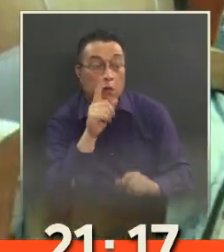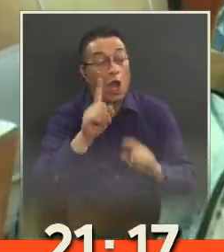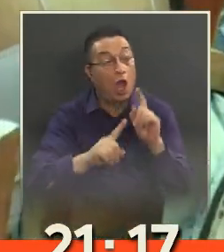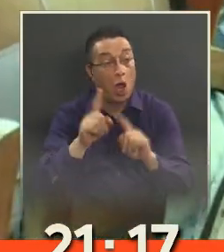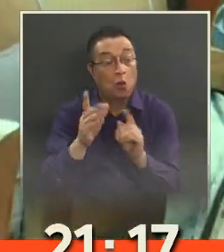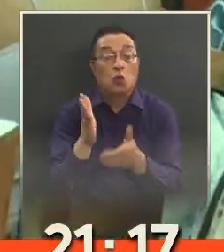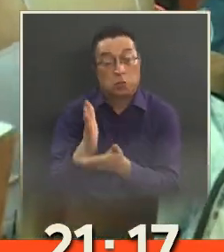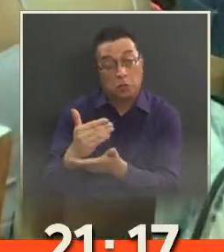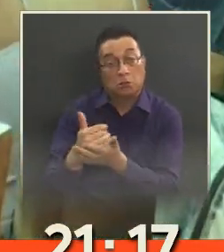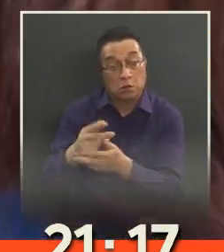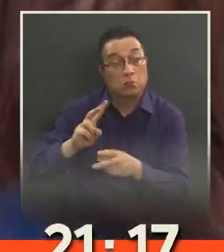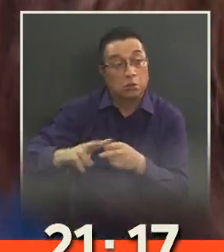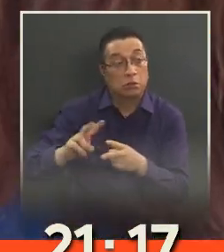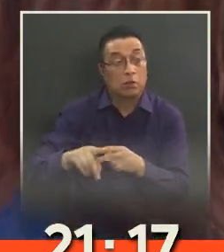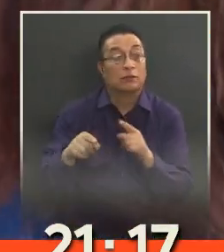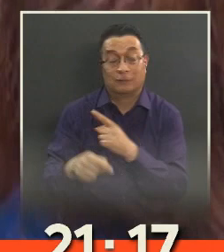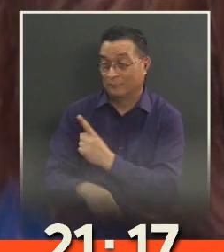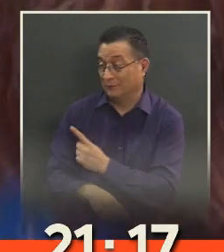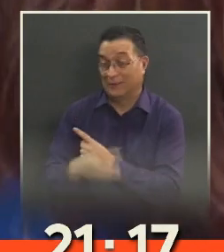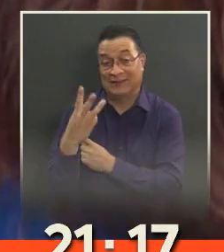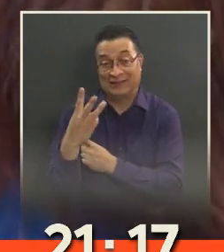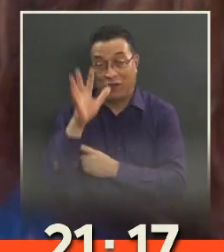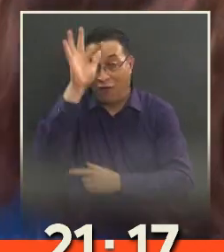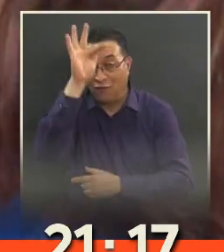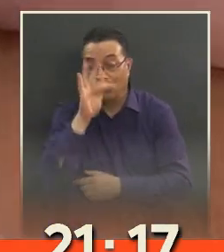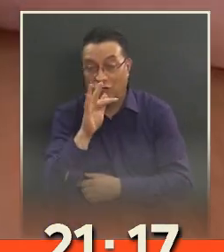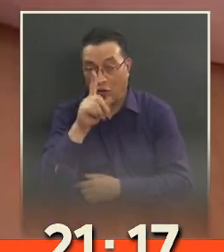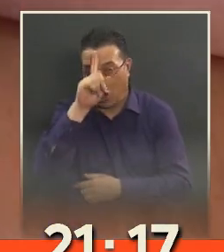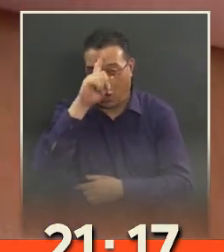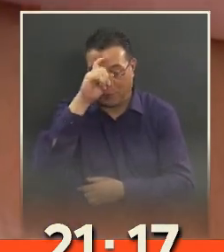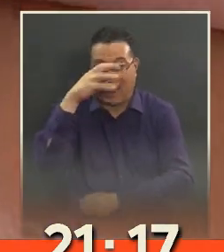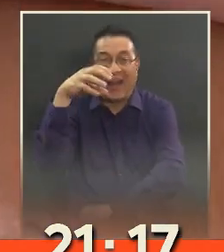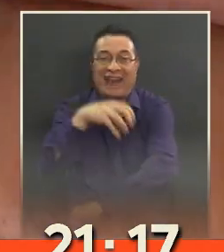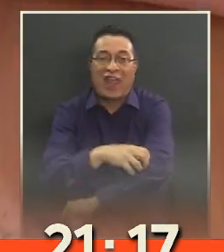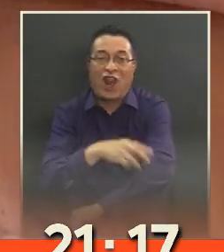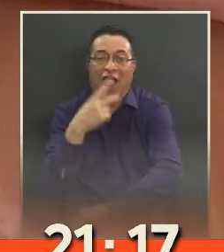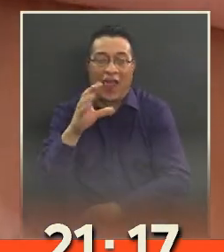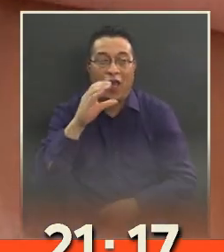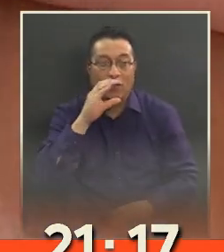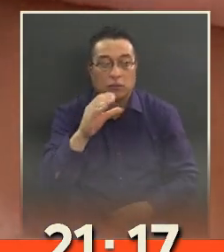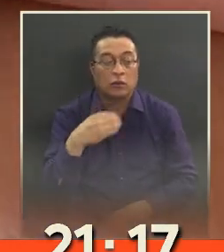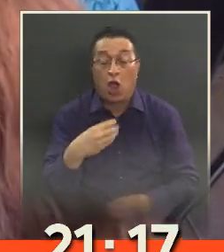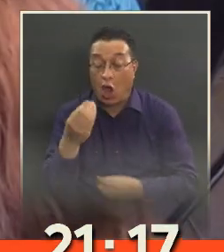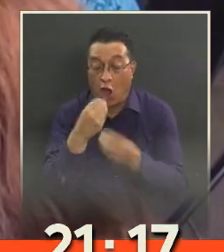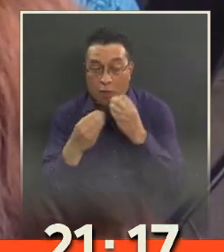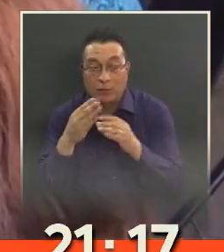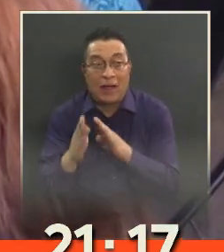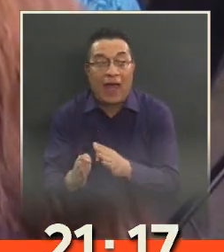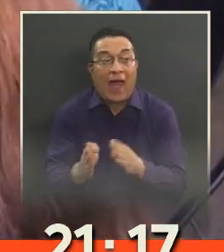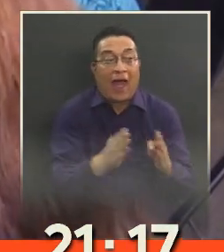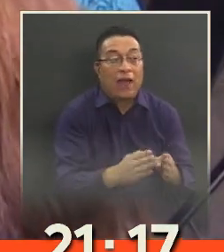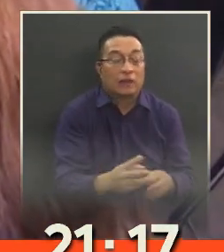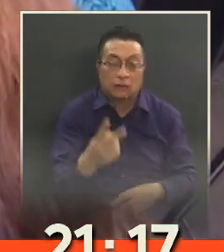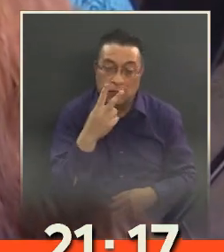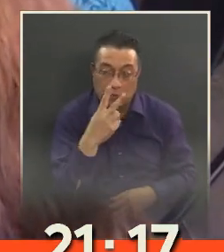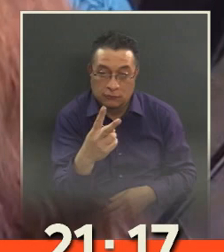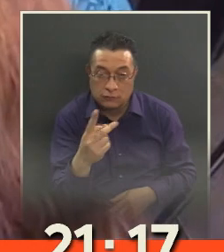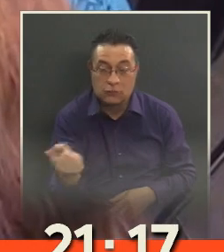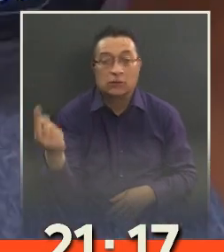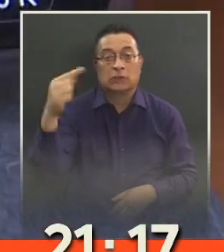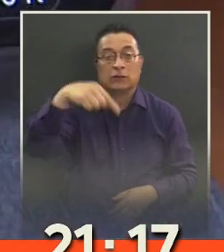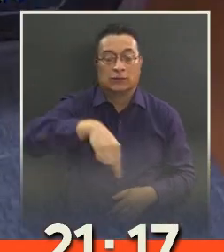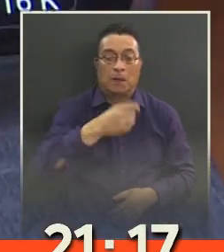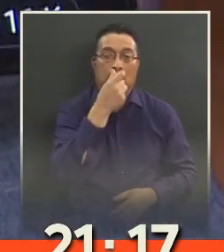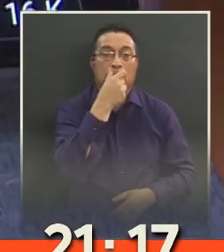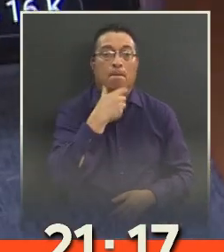organizaron. Es el caso de estas tres funcionarias del Hospital Regional que incluso adelantaron su hora de colación para seguir la llegada de Gabriel Boric a